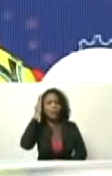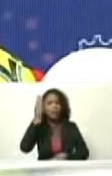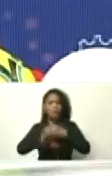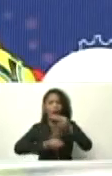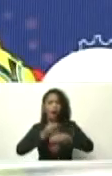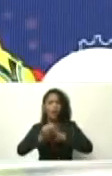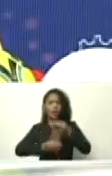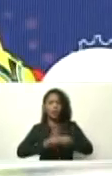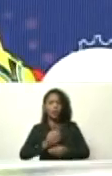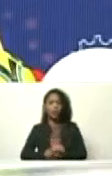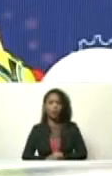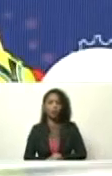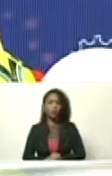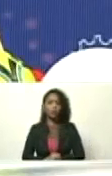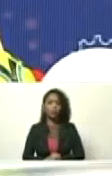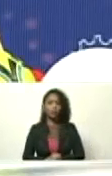conformado